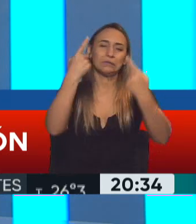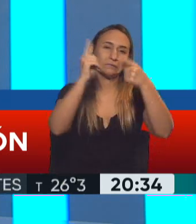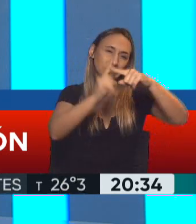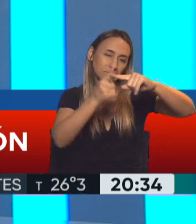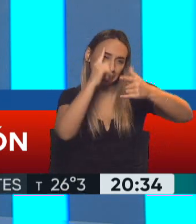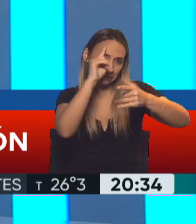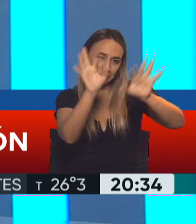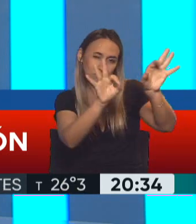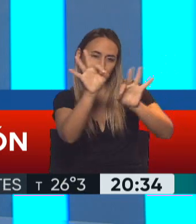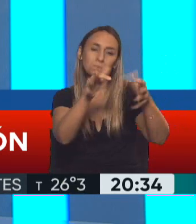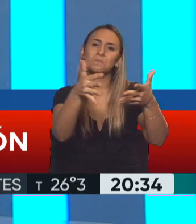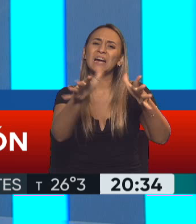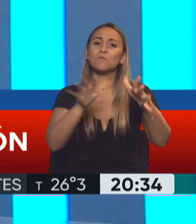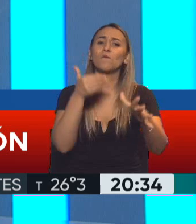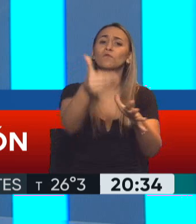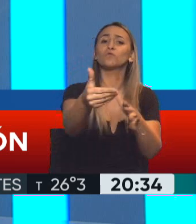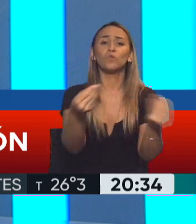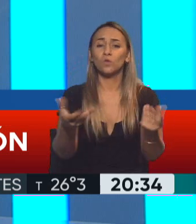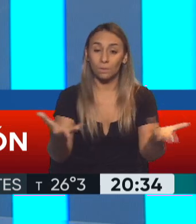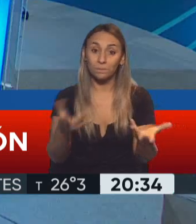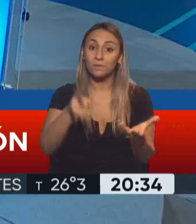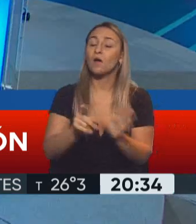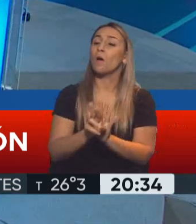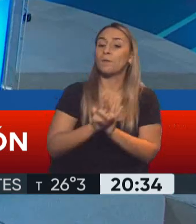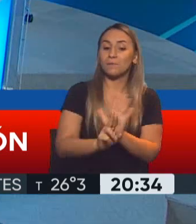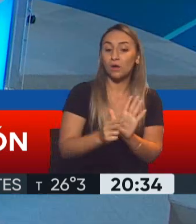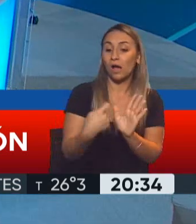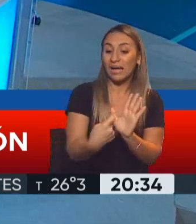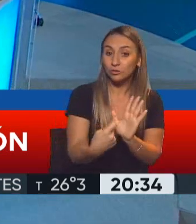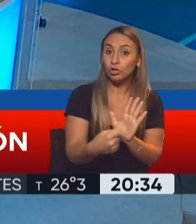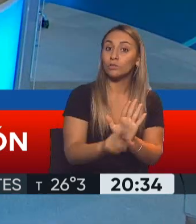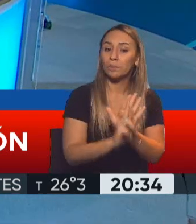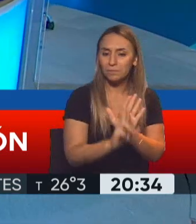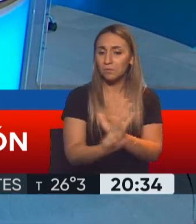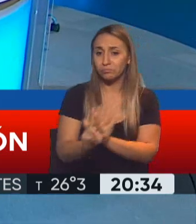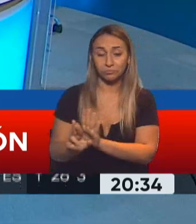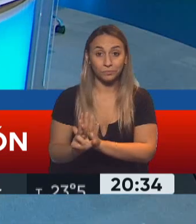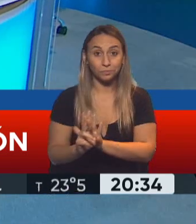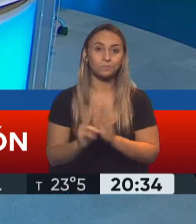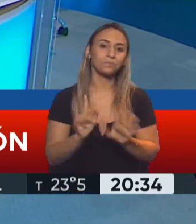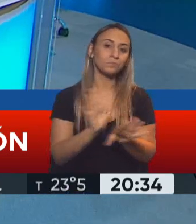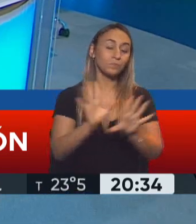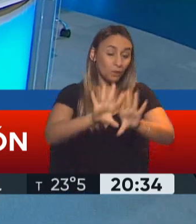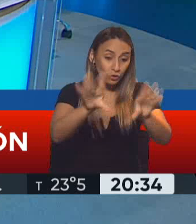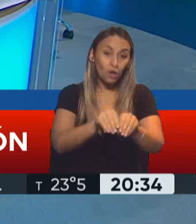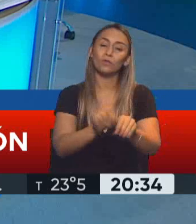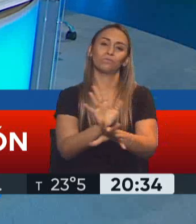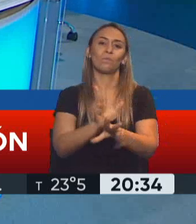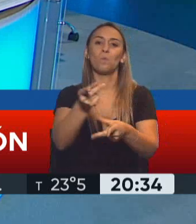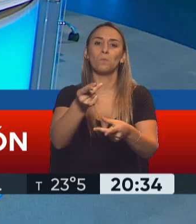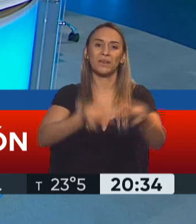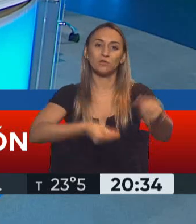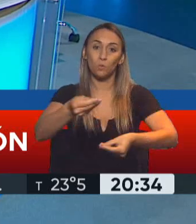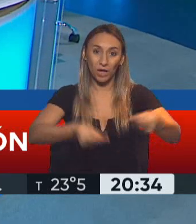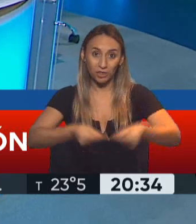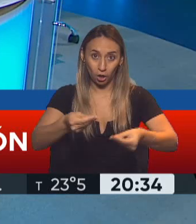una estimación de recursos y una autorización de gastos que es lo que es propiamente dicho el presupuesto me